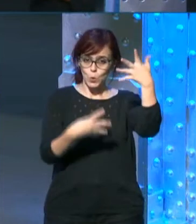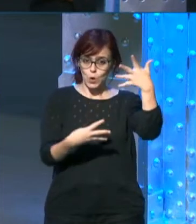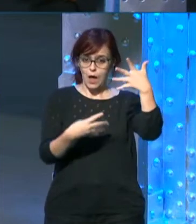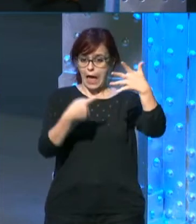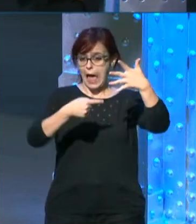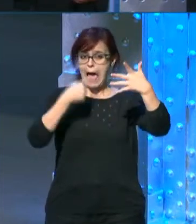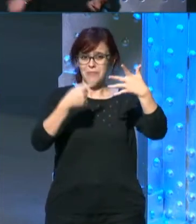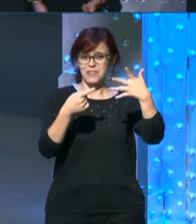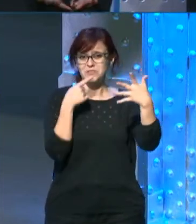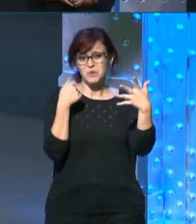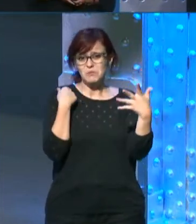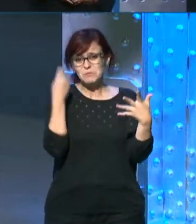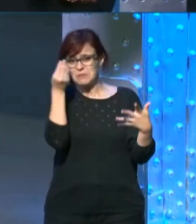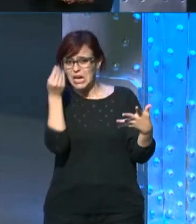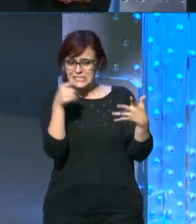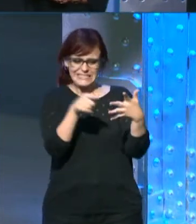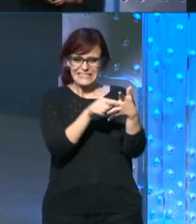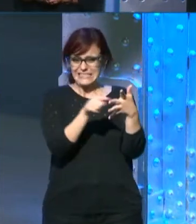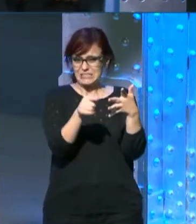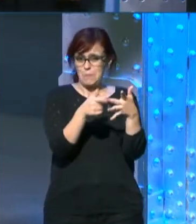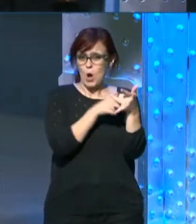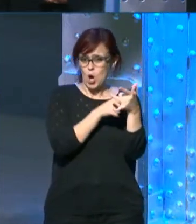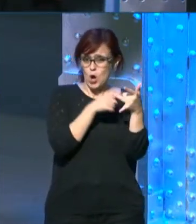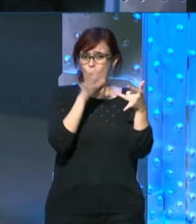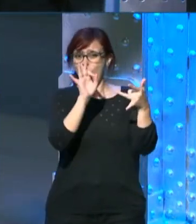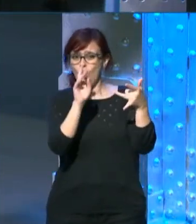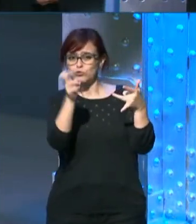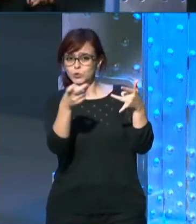estupendos y que de repente dejan de tener valor. Otros